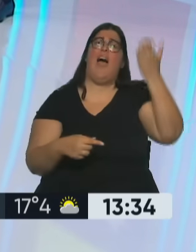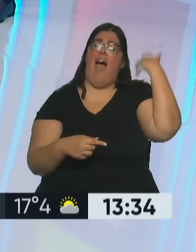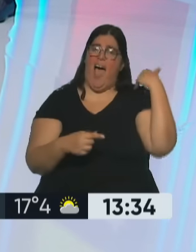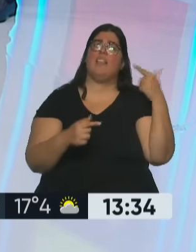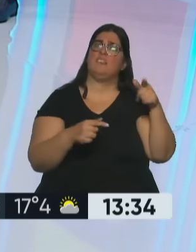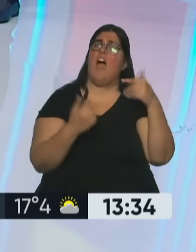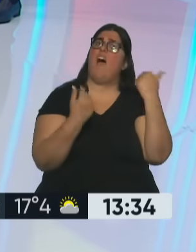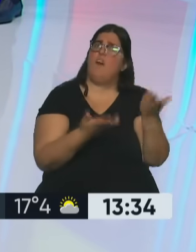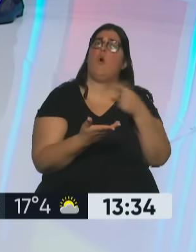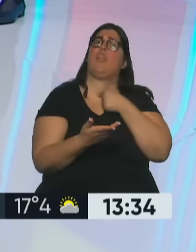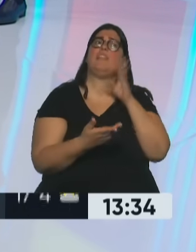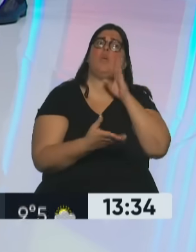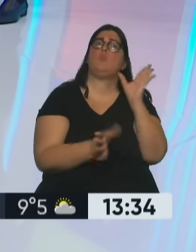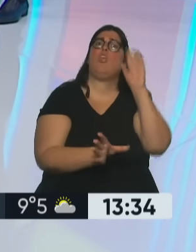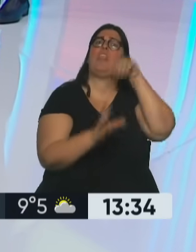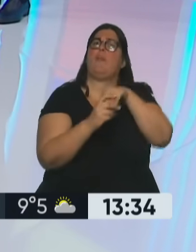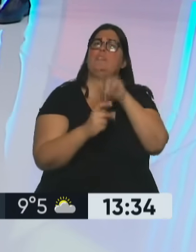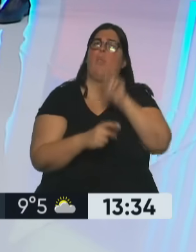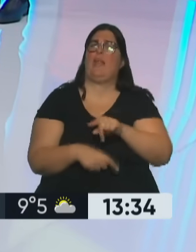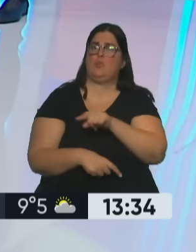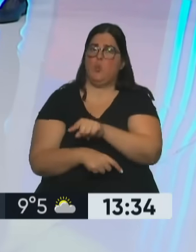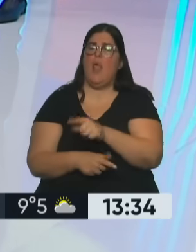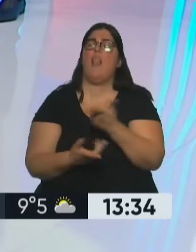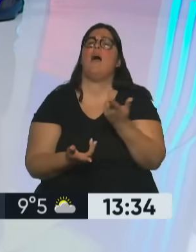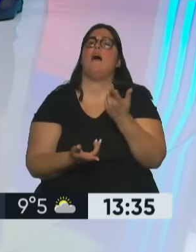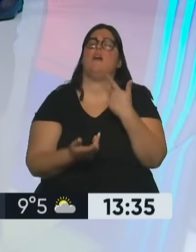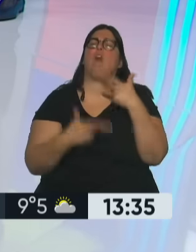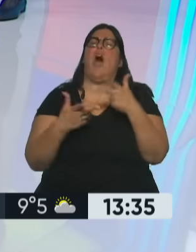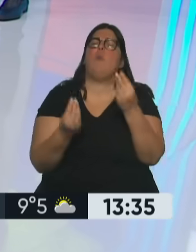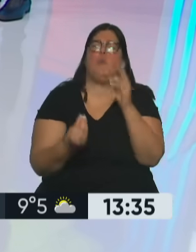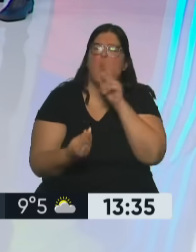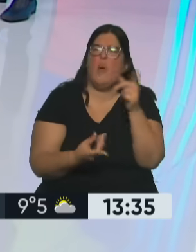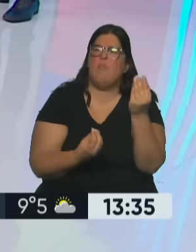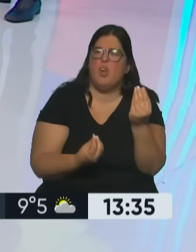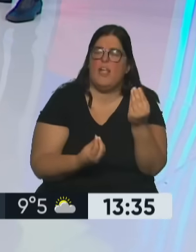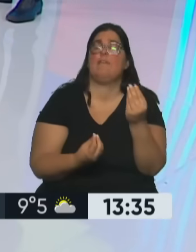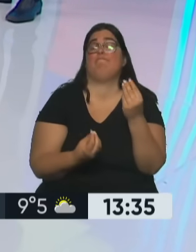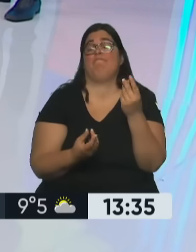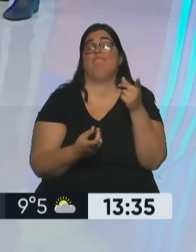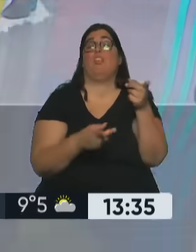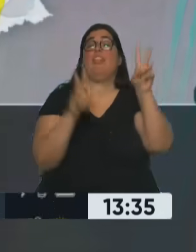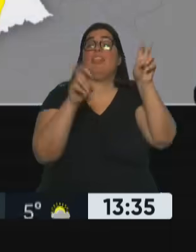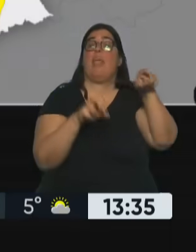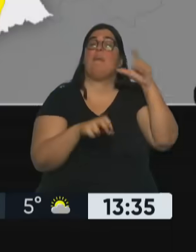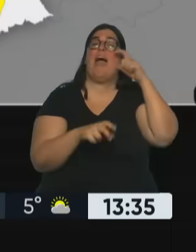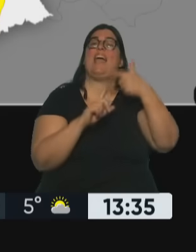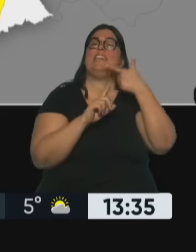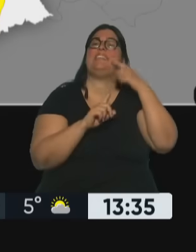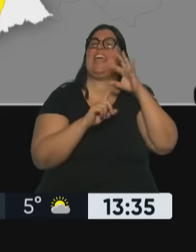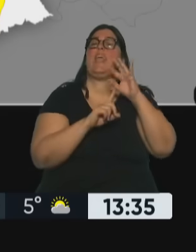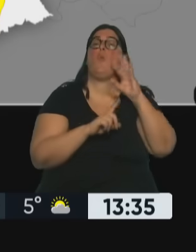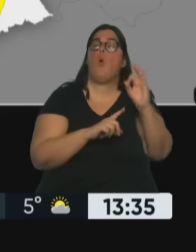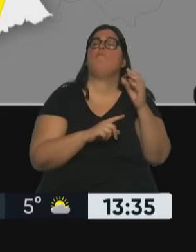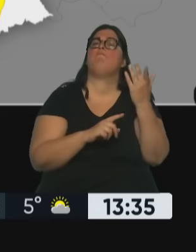una posible intervención estadounidense a Venezuela. Pero traigo esto a colación porque el tema del Esequibo, hay un apoyo de